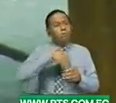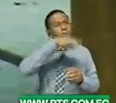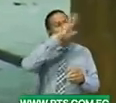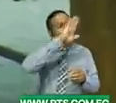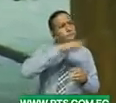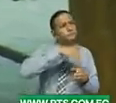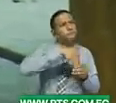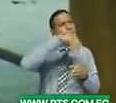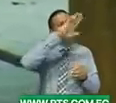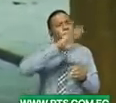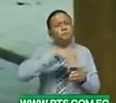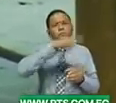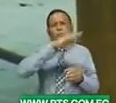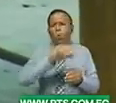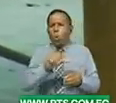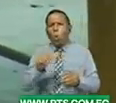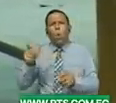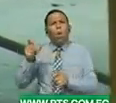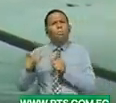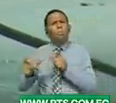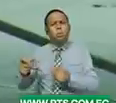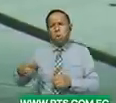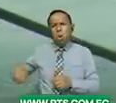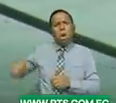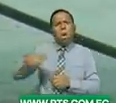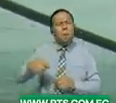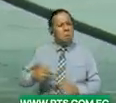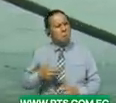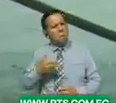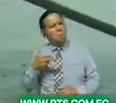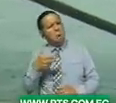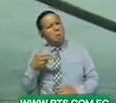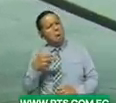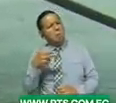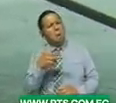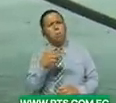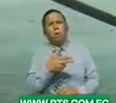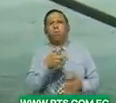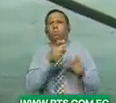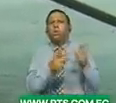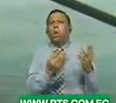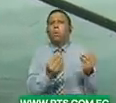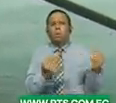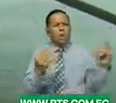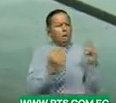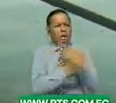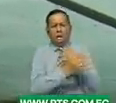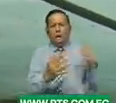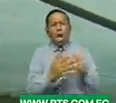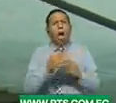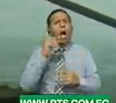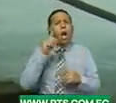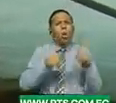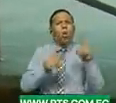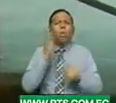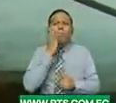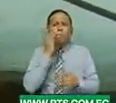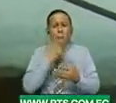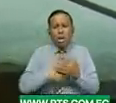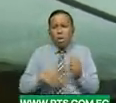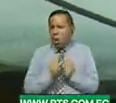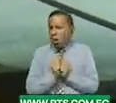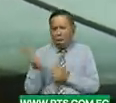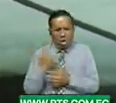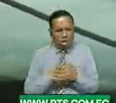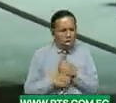varias personas armadas y abrieron fuego inmediatamente, y muchos comenzaron a correr, madres con sus hijos y otros ciudadanos que